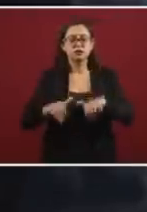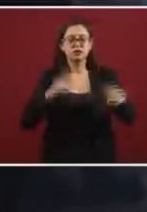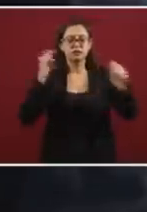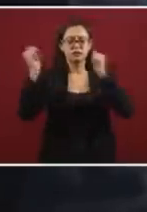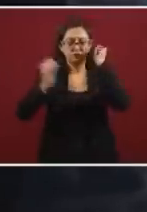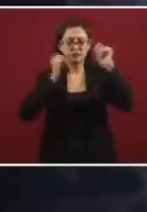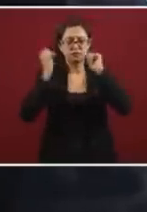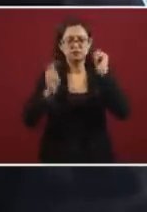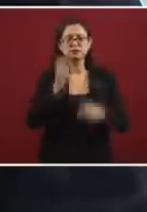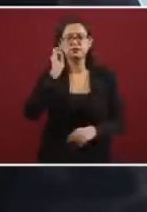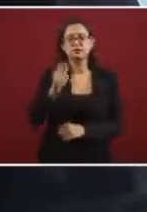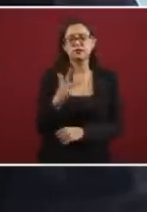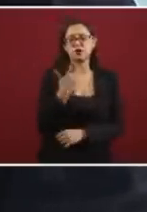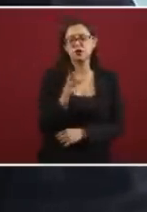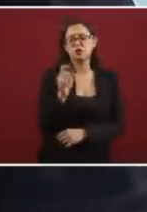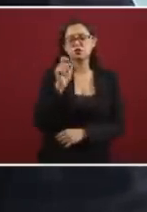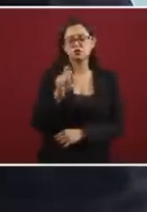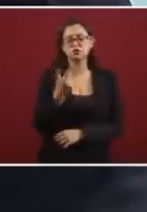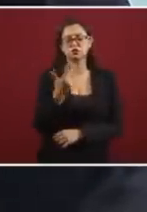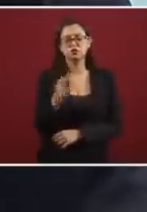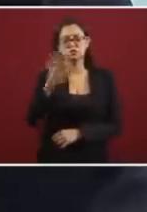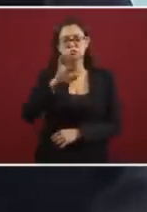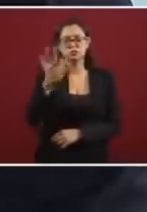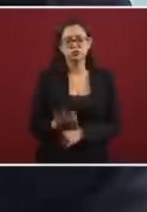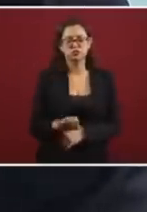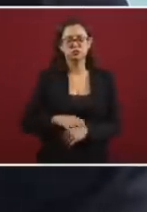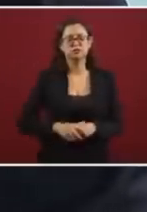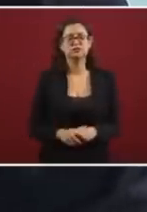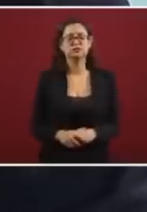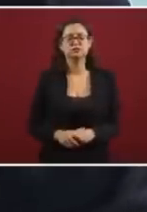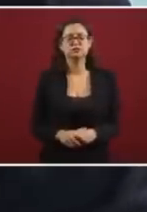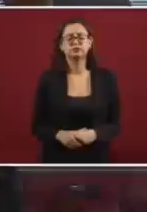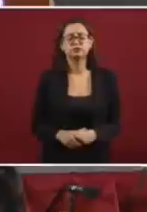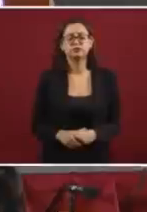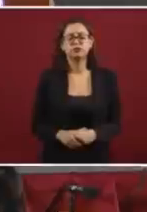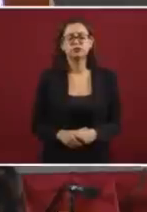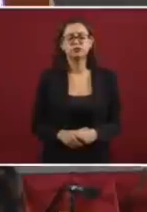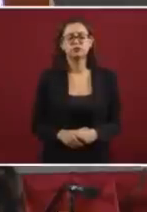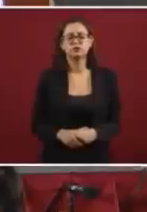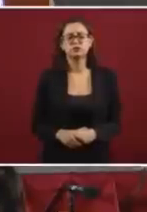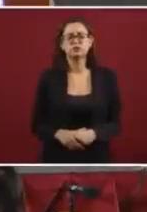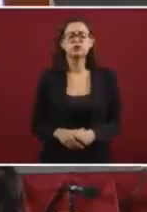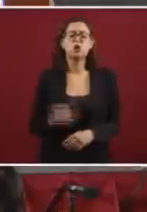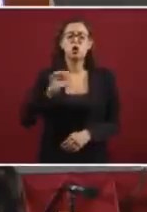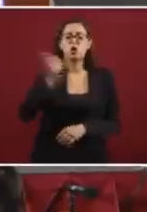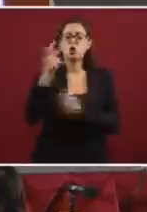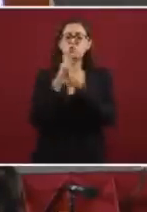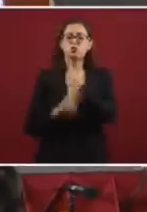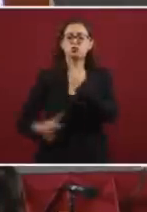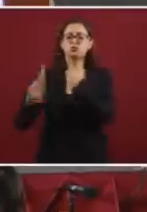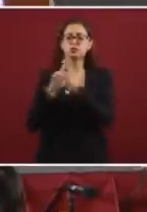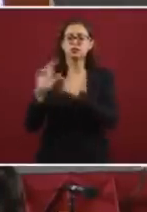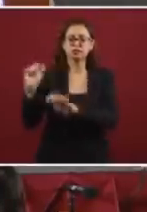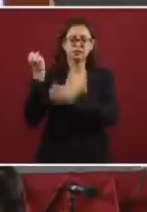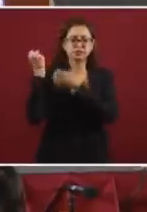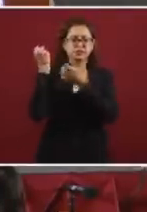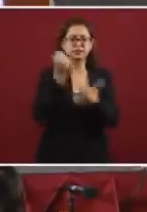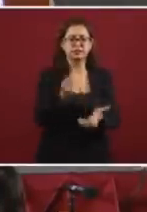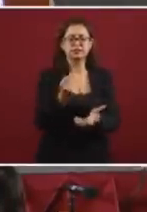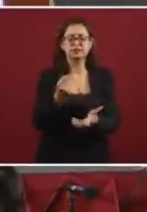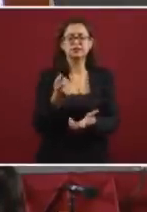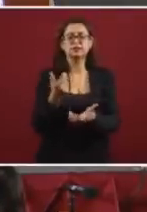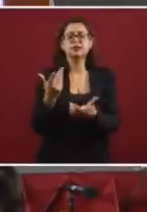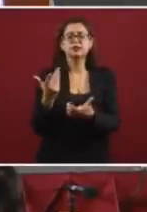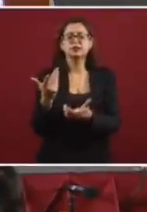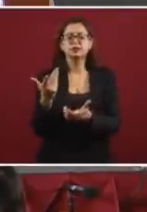significa el 8.8 por ciento en las expectativas de inversión extranjera directa en turismo sin